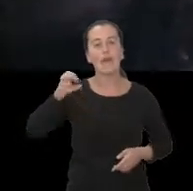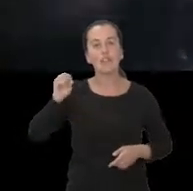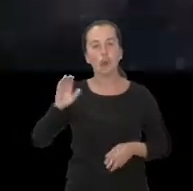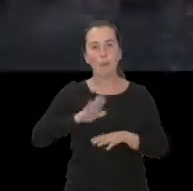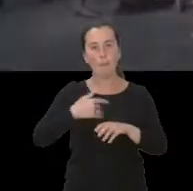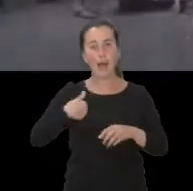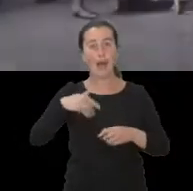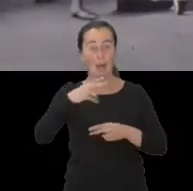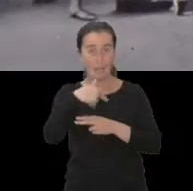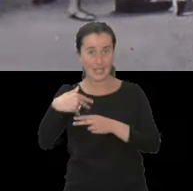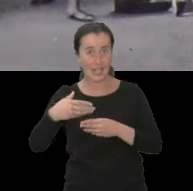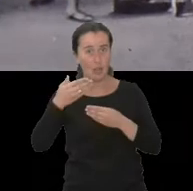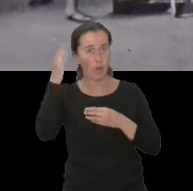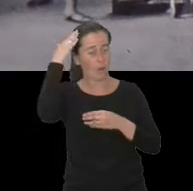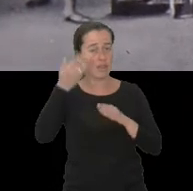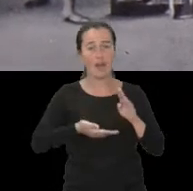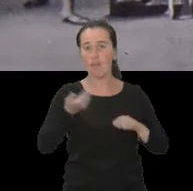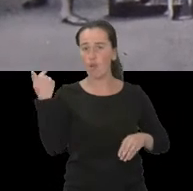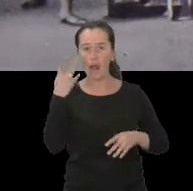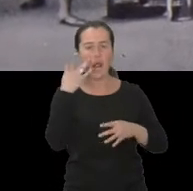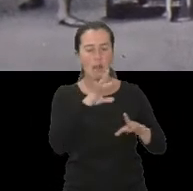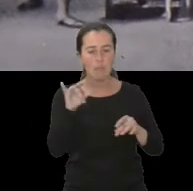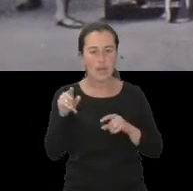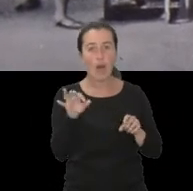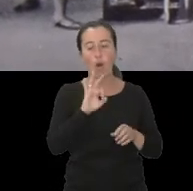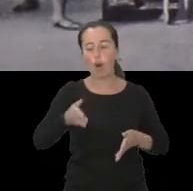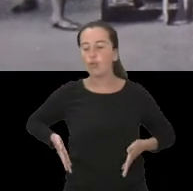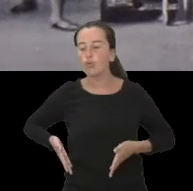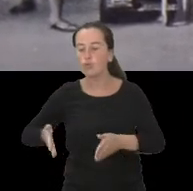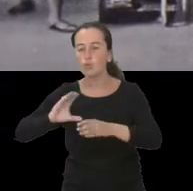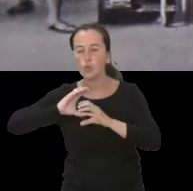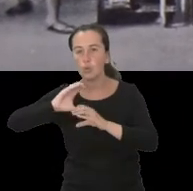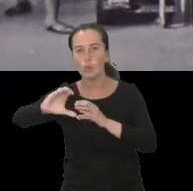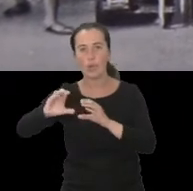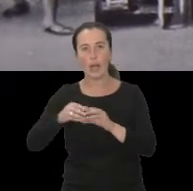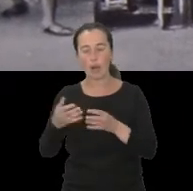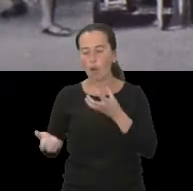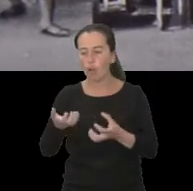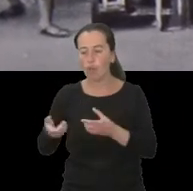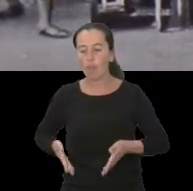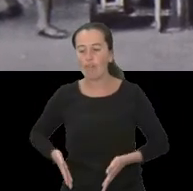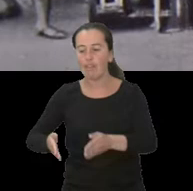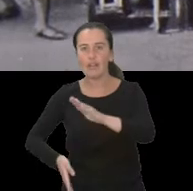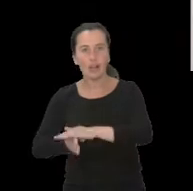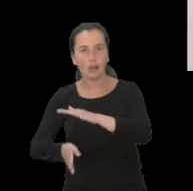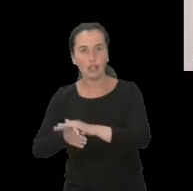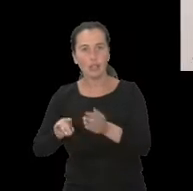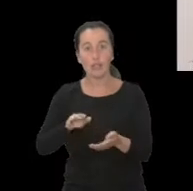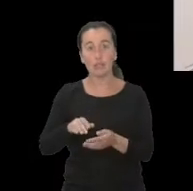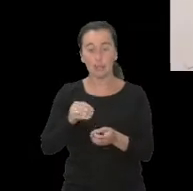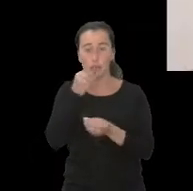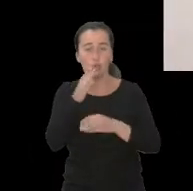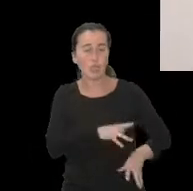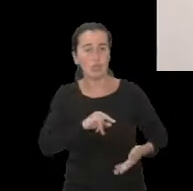para descabezar y eviscerar el pescado y el túnel de cocción con cinta continua que sustituía al